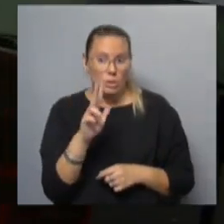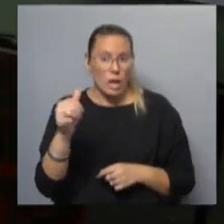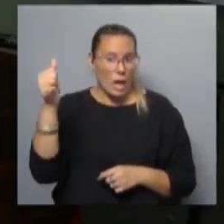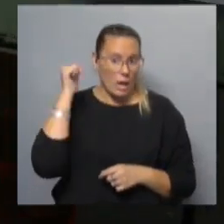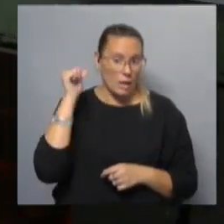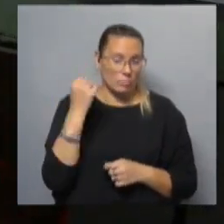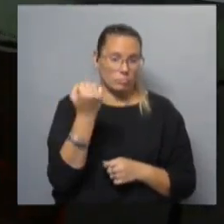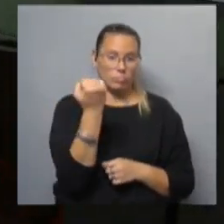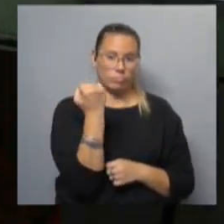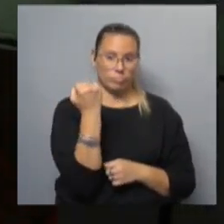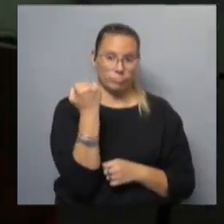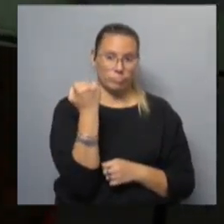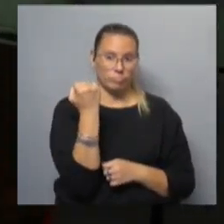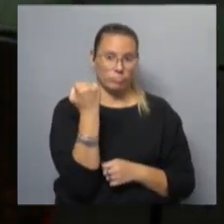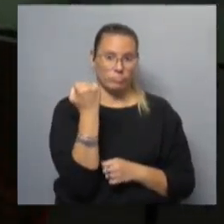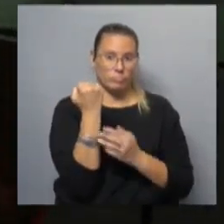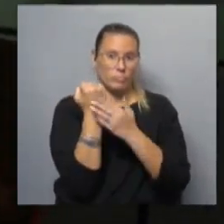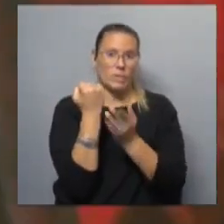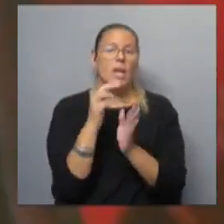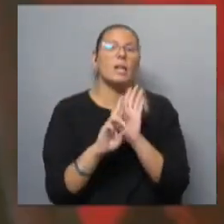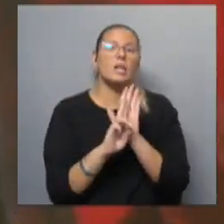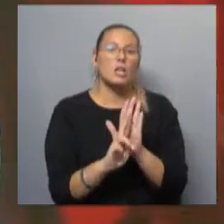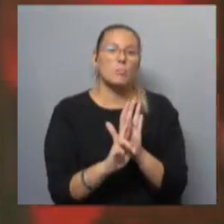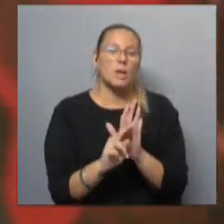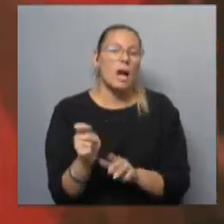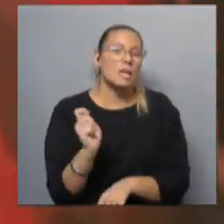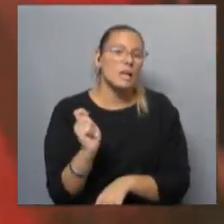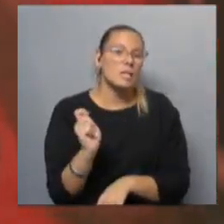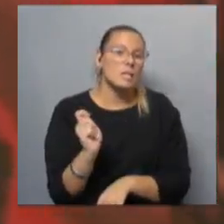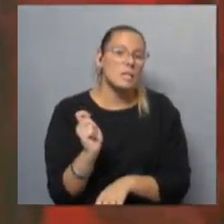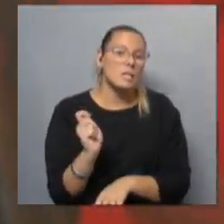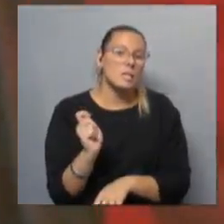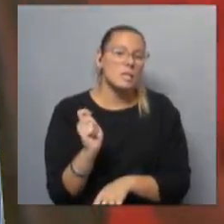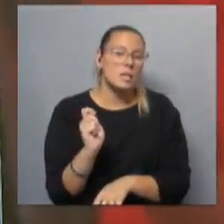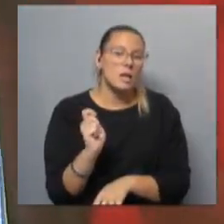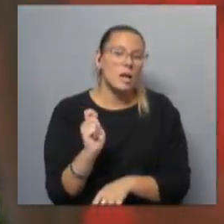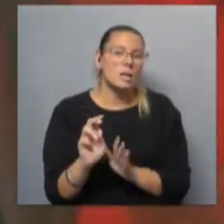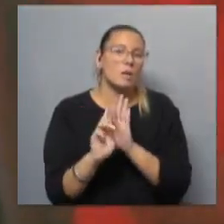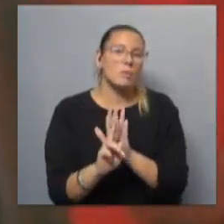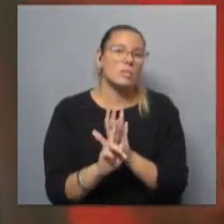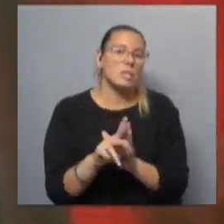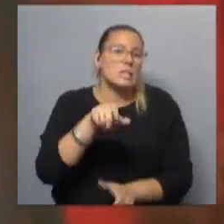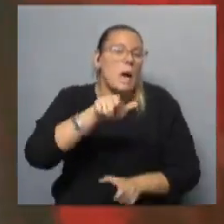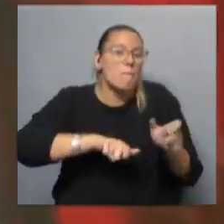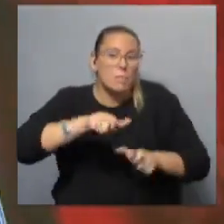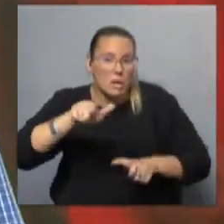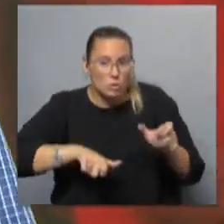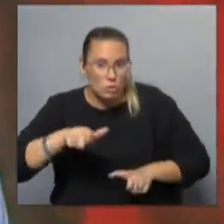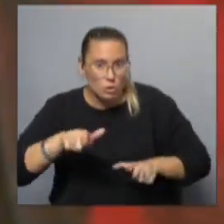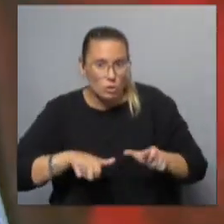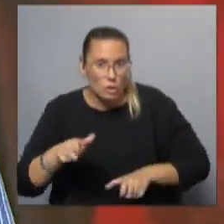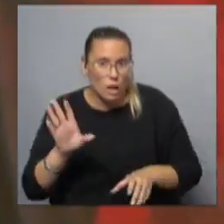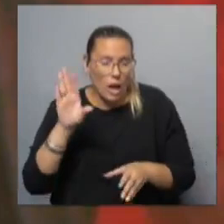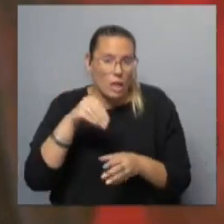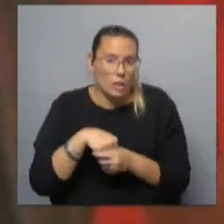espaldas. ¿Que no representaría a...? Representaría a ese montón de personas que te